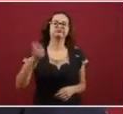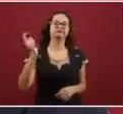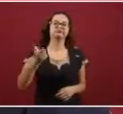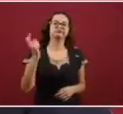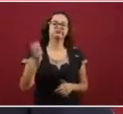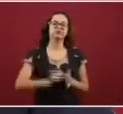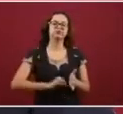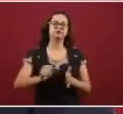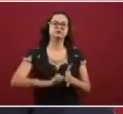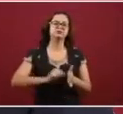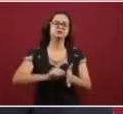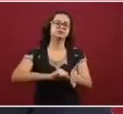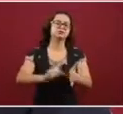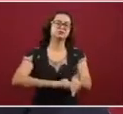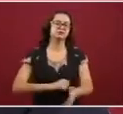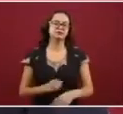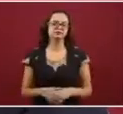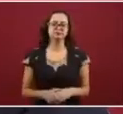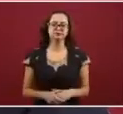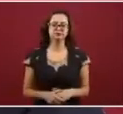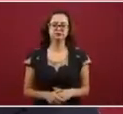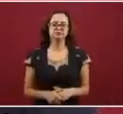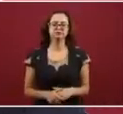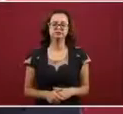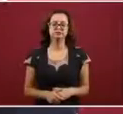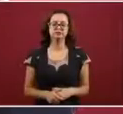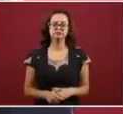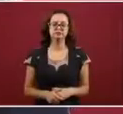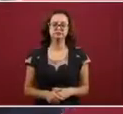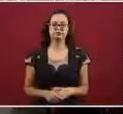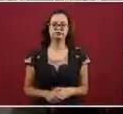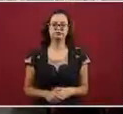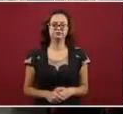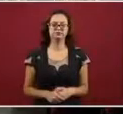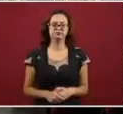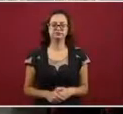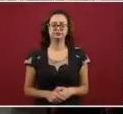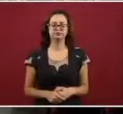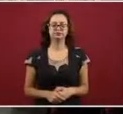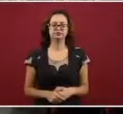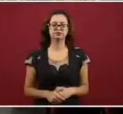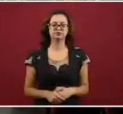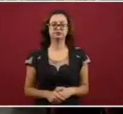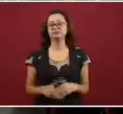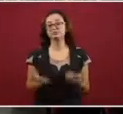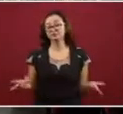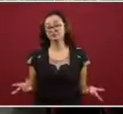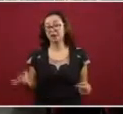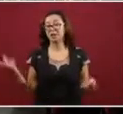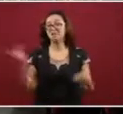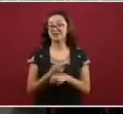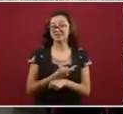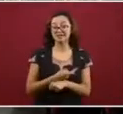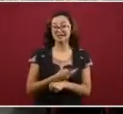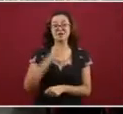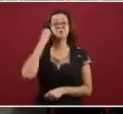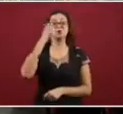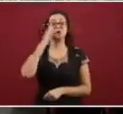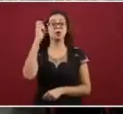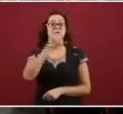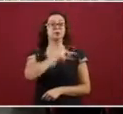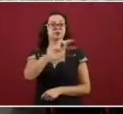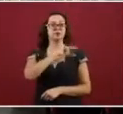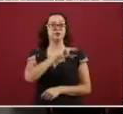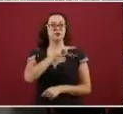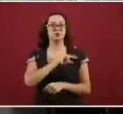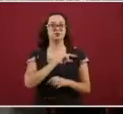colegiatura. Al final creció la matrícula de escuelas privadas